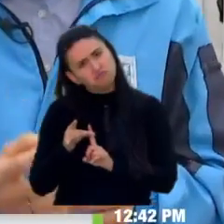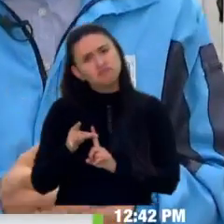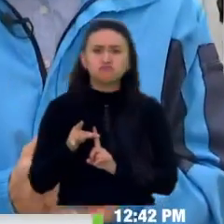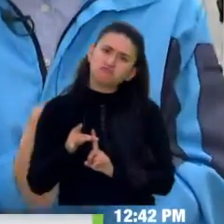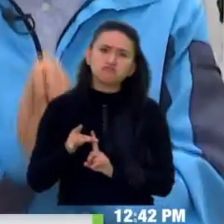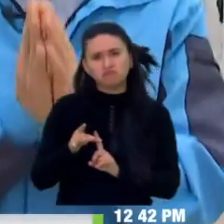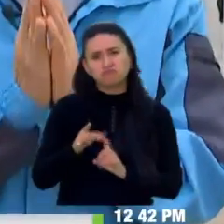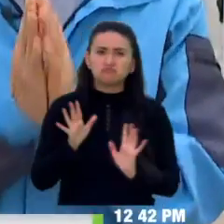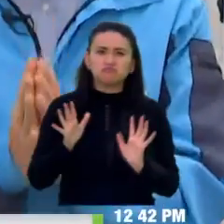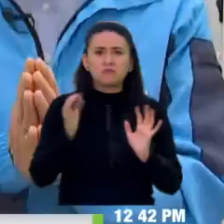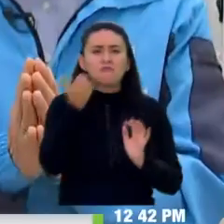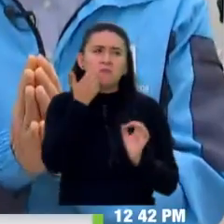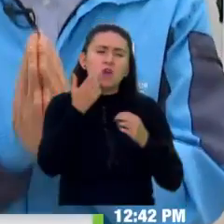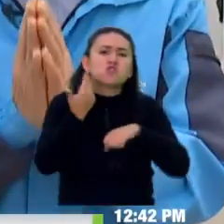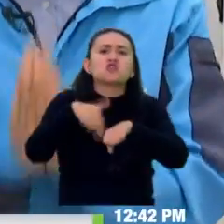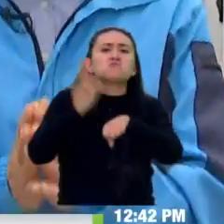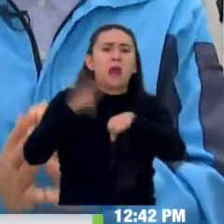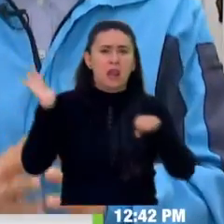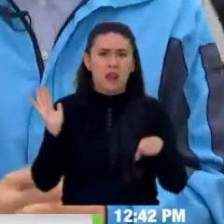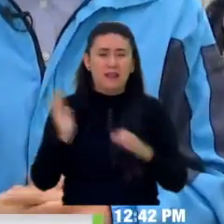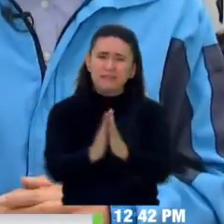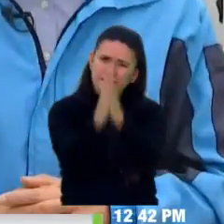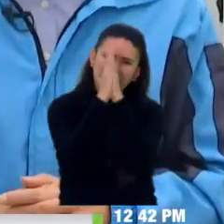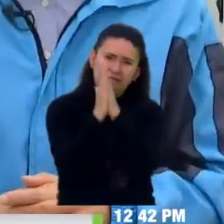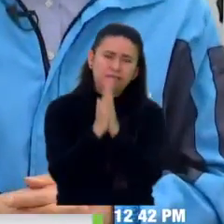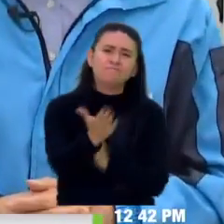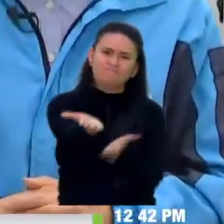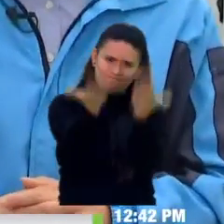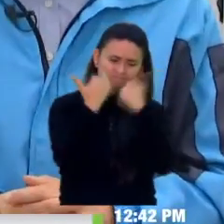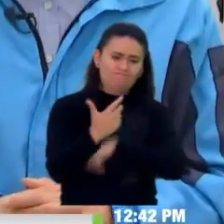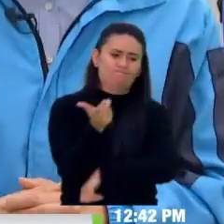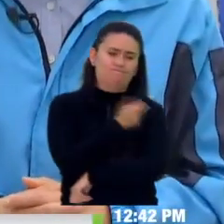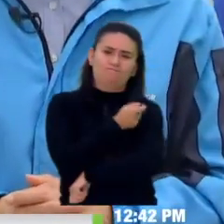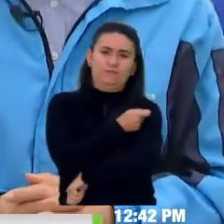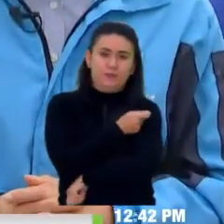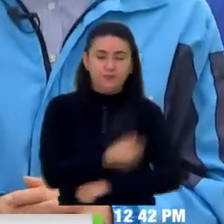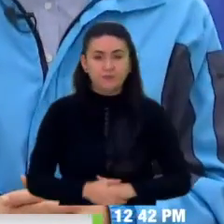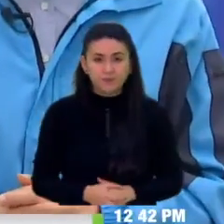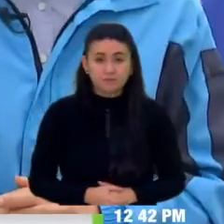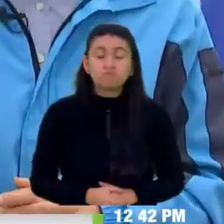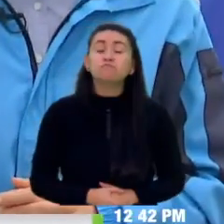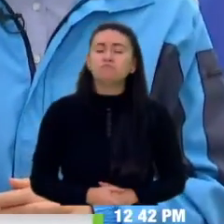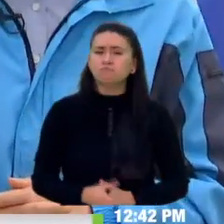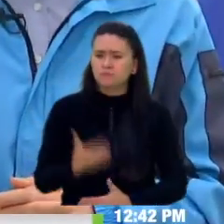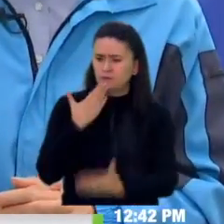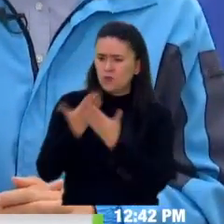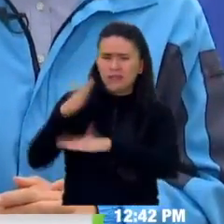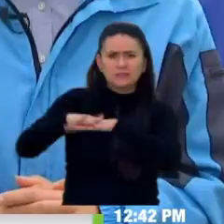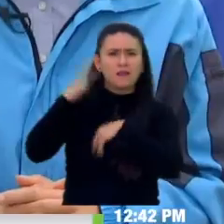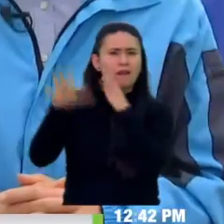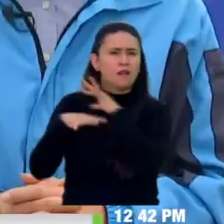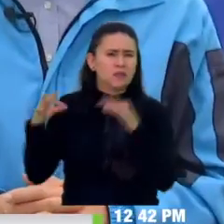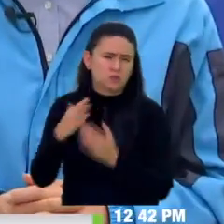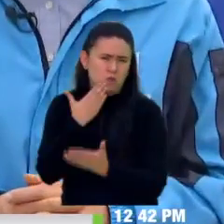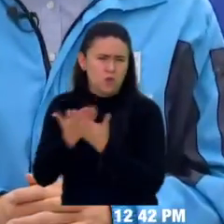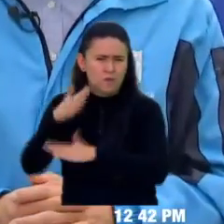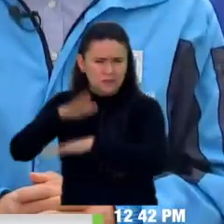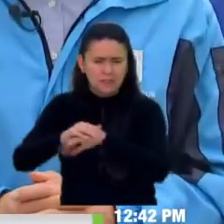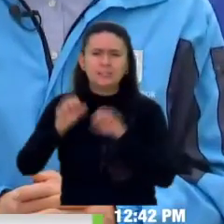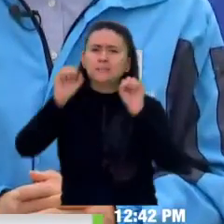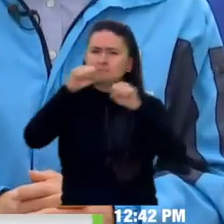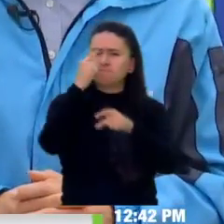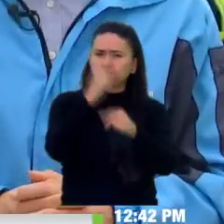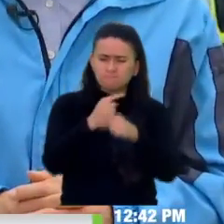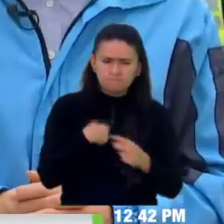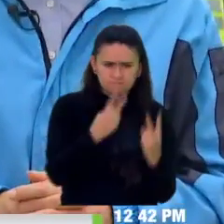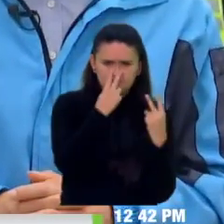mínimo. De manera que, por favor, vengan a vacunarse. Pues, alcaldesa, buenas tardes. Usted lo ha dicho, hemos visto varios puntos